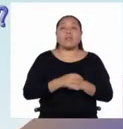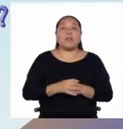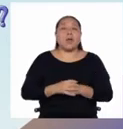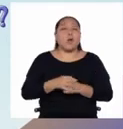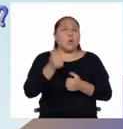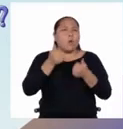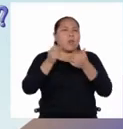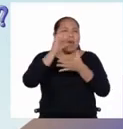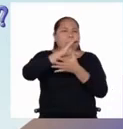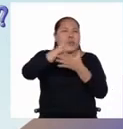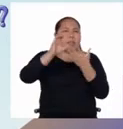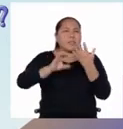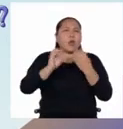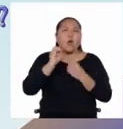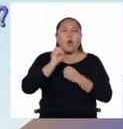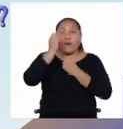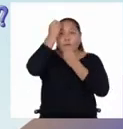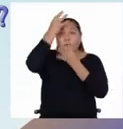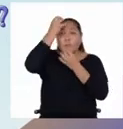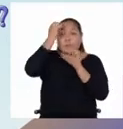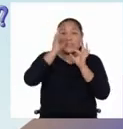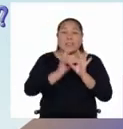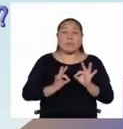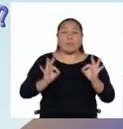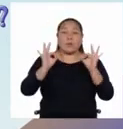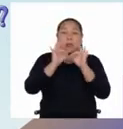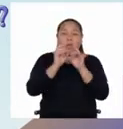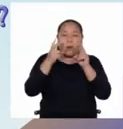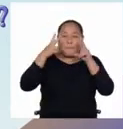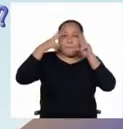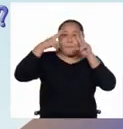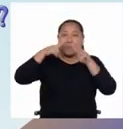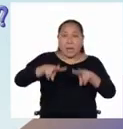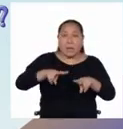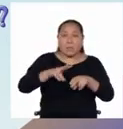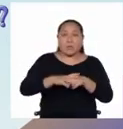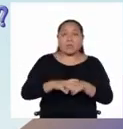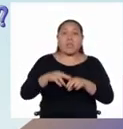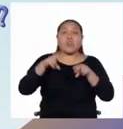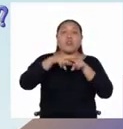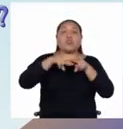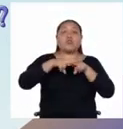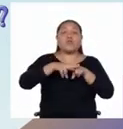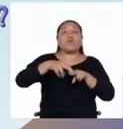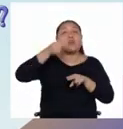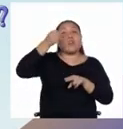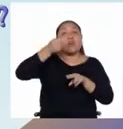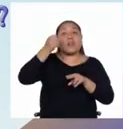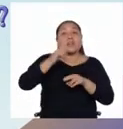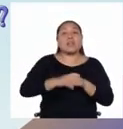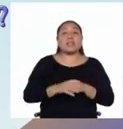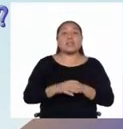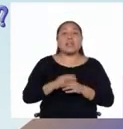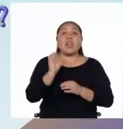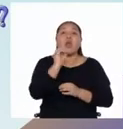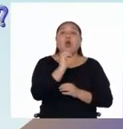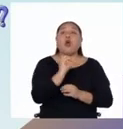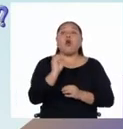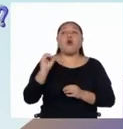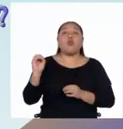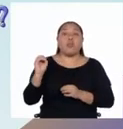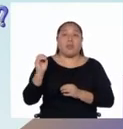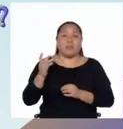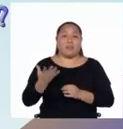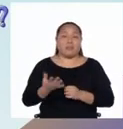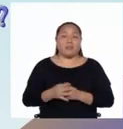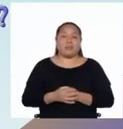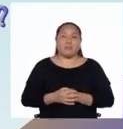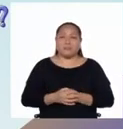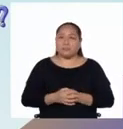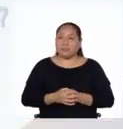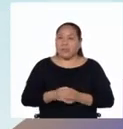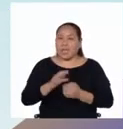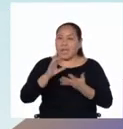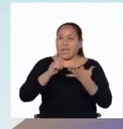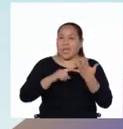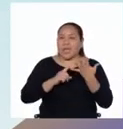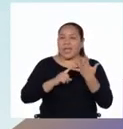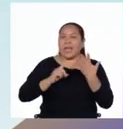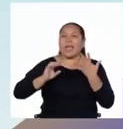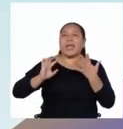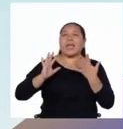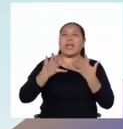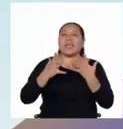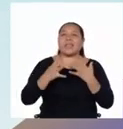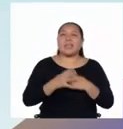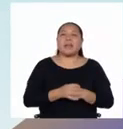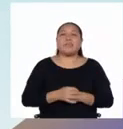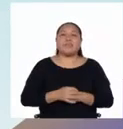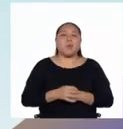o información relevante identificamos en los ferrocarriles del oriente? Y quinta,